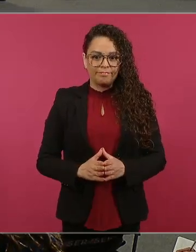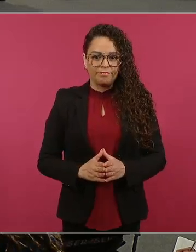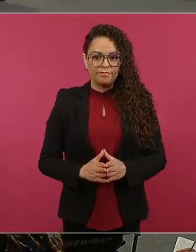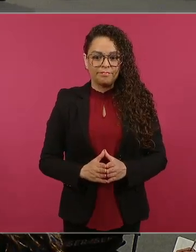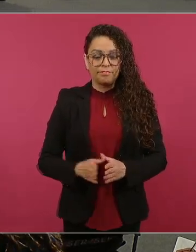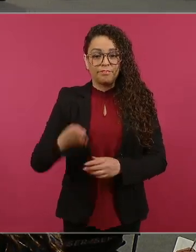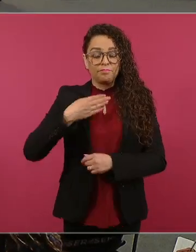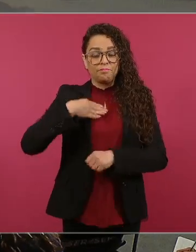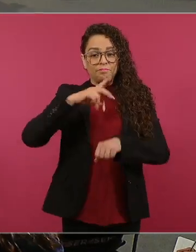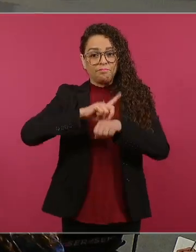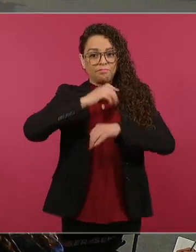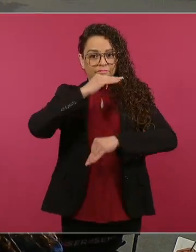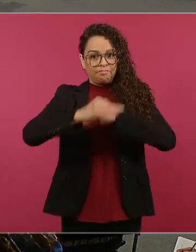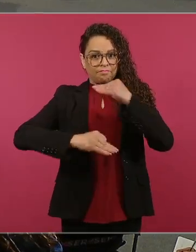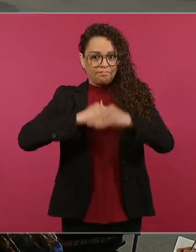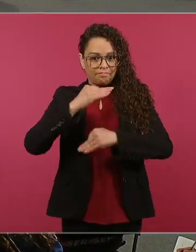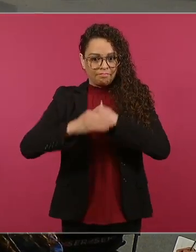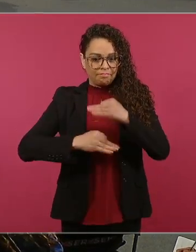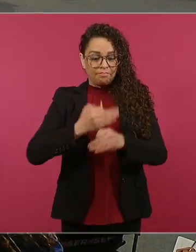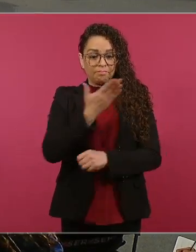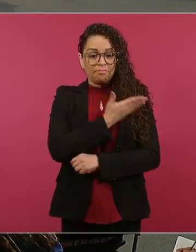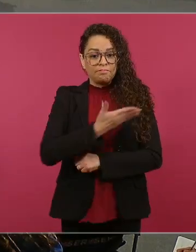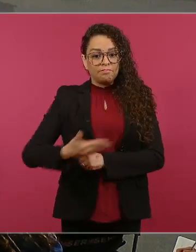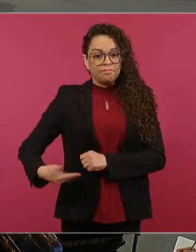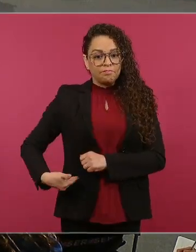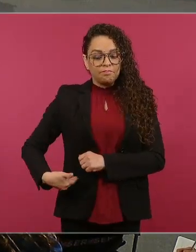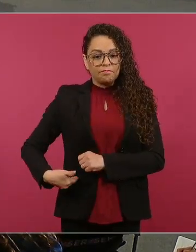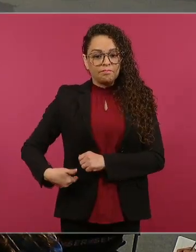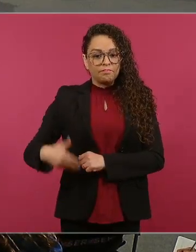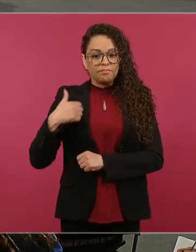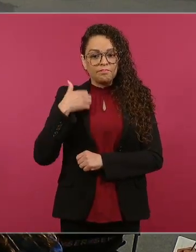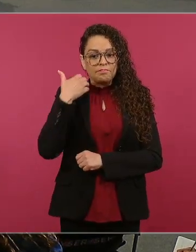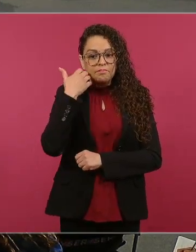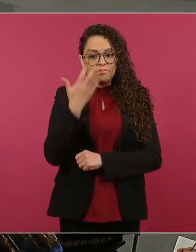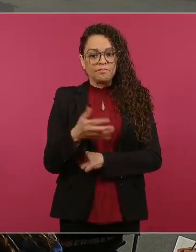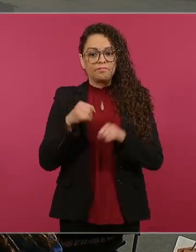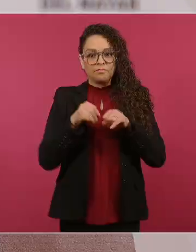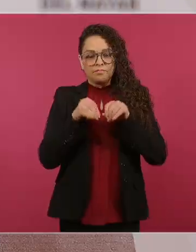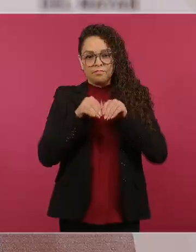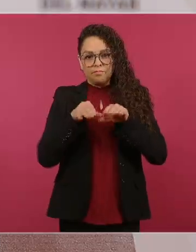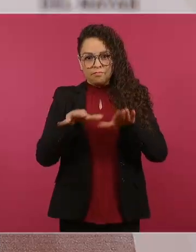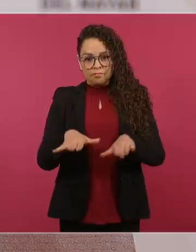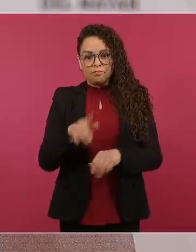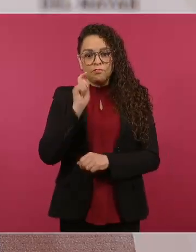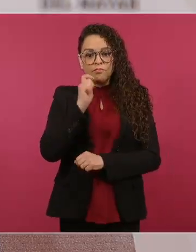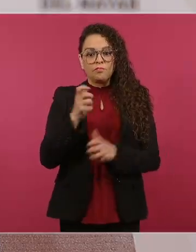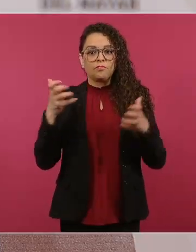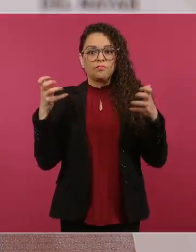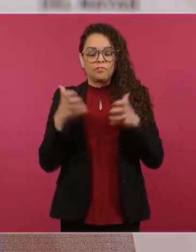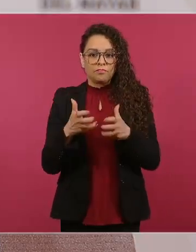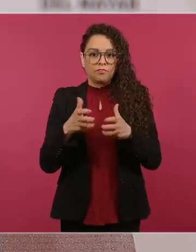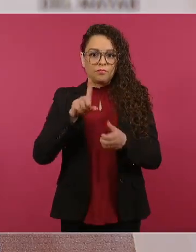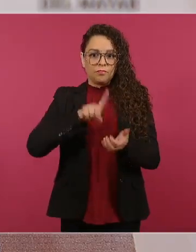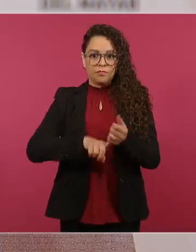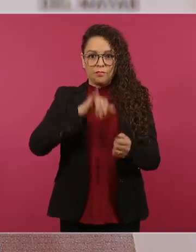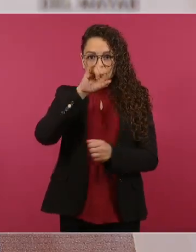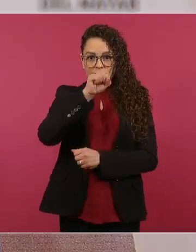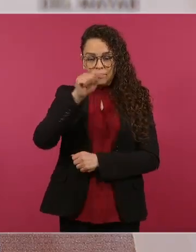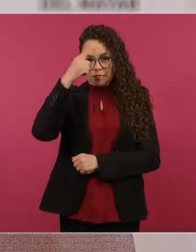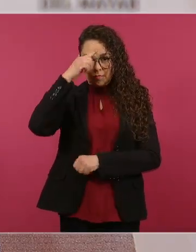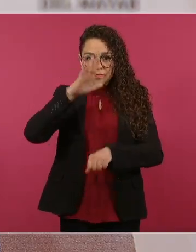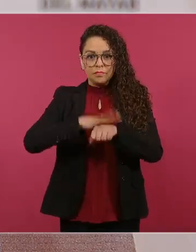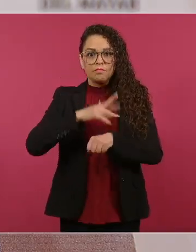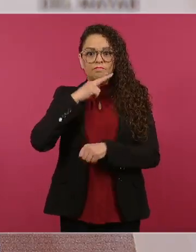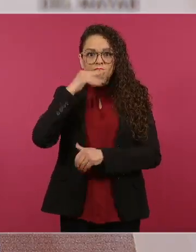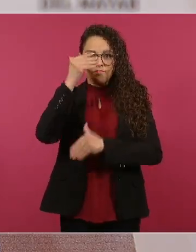Buenos días a todas y a todos. Señor presidente, en seguimiento a las mejoras de salud que se están logrando en el ISSSTE, si me permiten el video, por